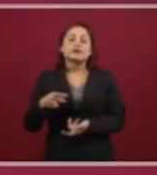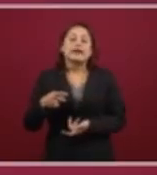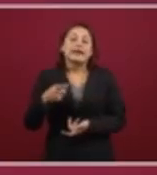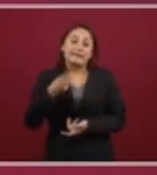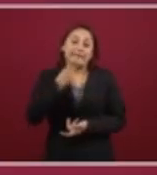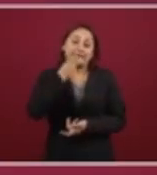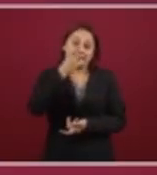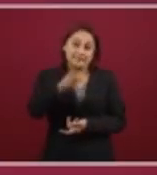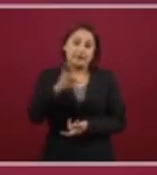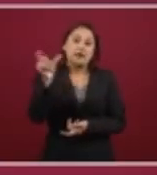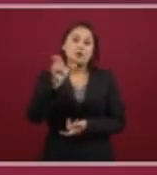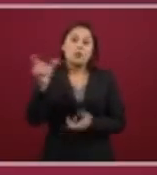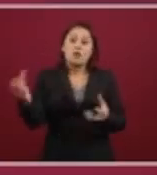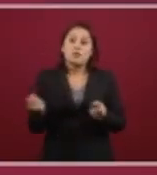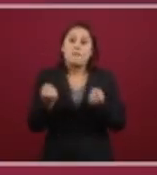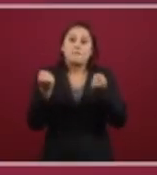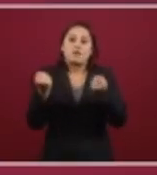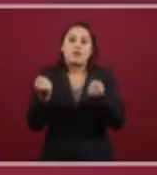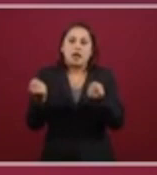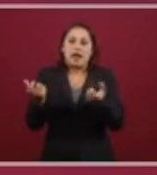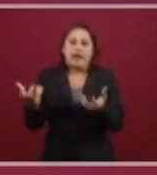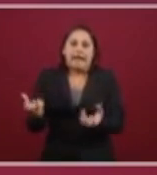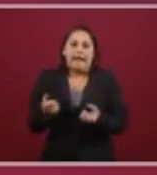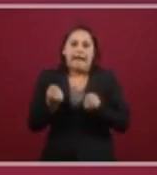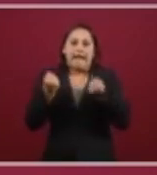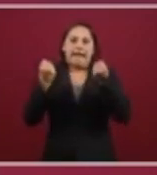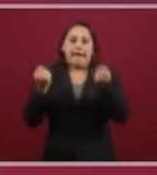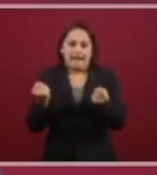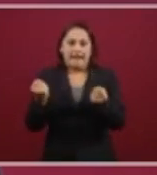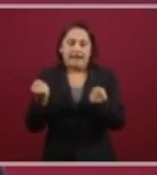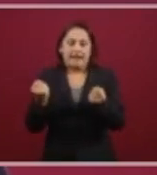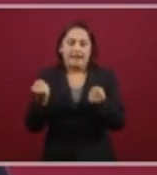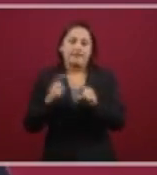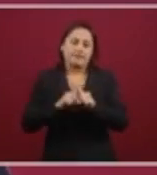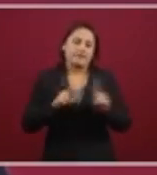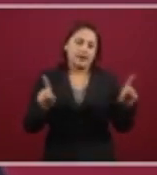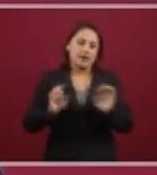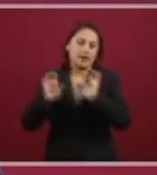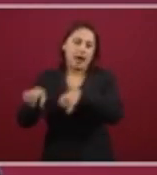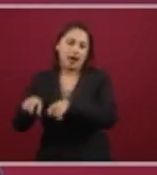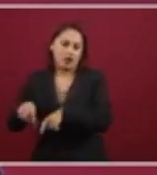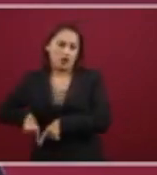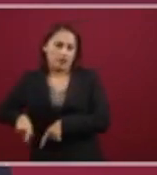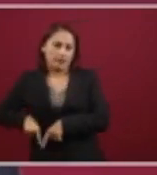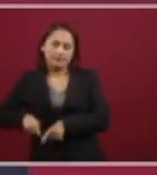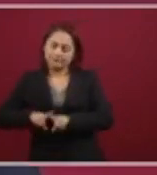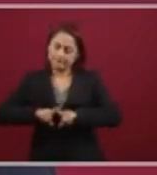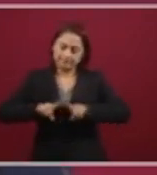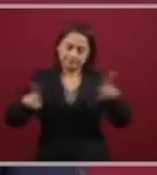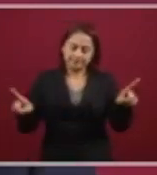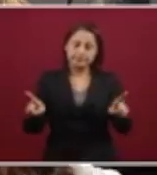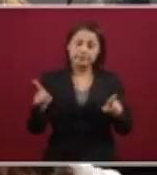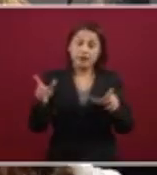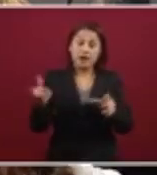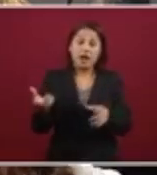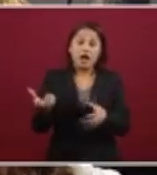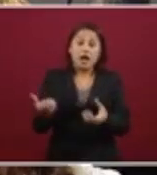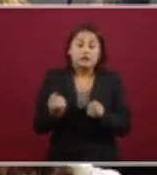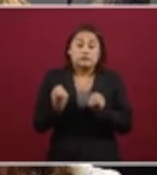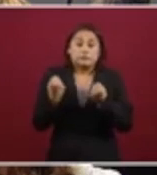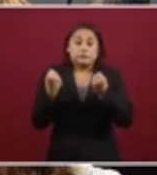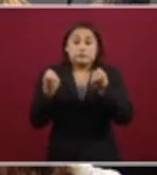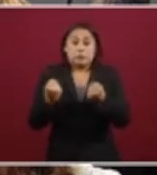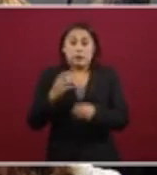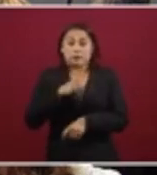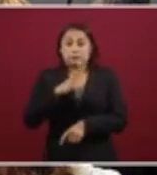Pero ese es otro asunto. Bueno, se hablaba en campañas y luego se olvidaba.